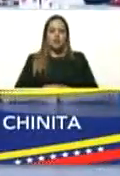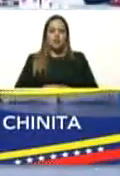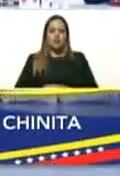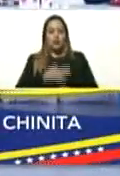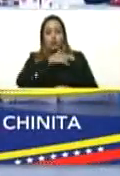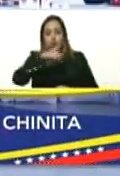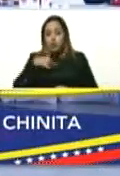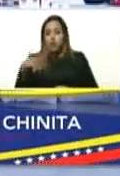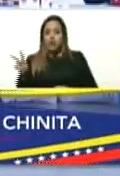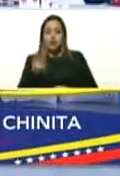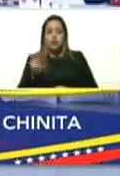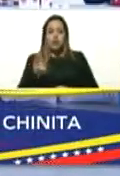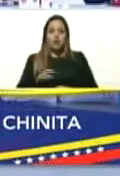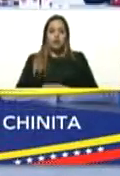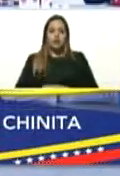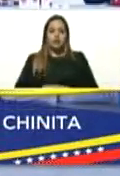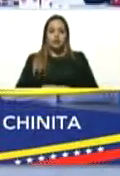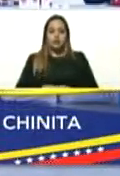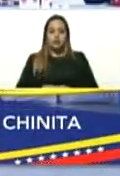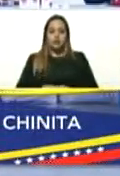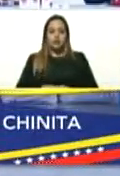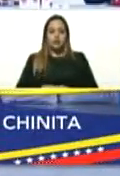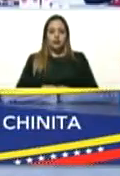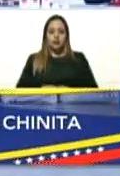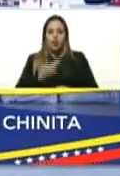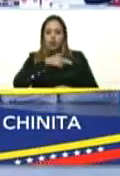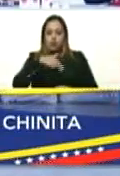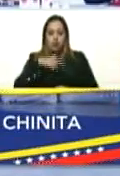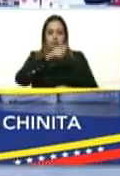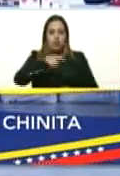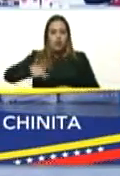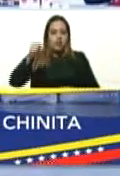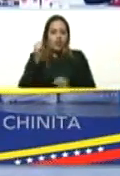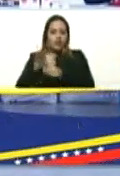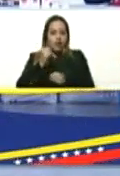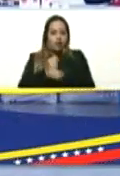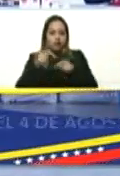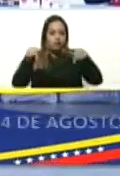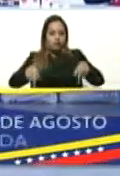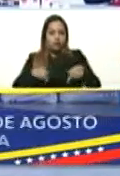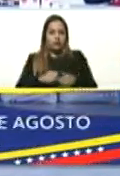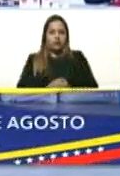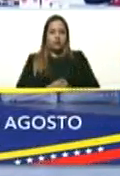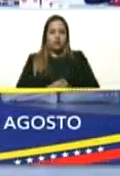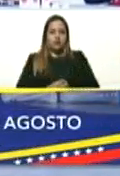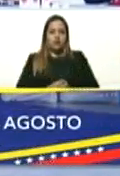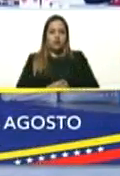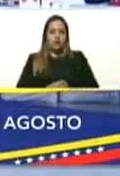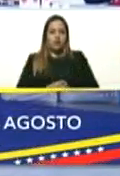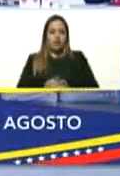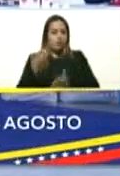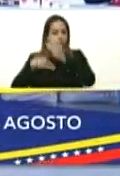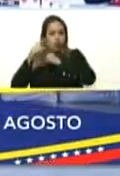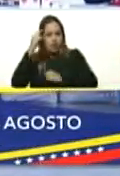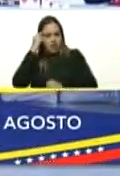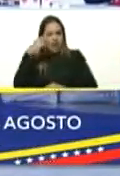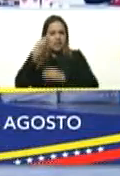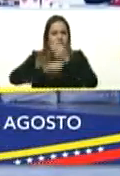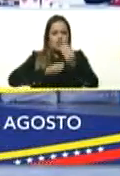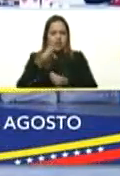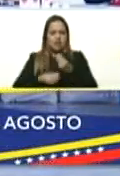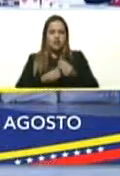Somos Venezuela. Somos la clase obrera. En estos días se